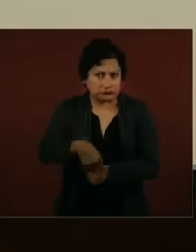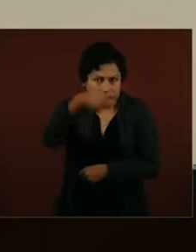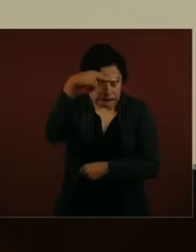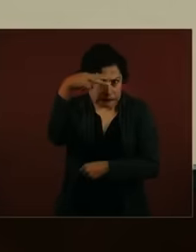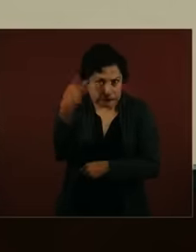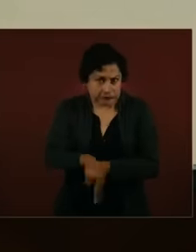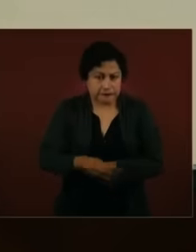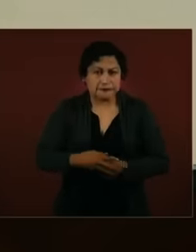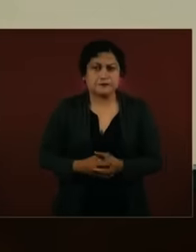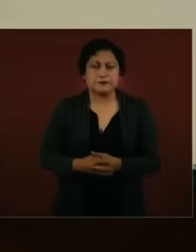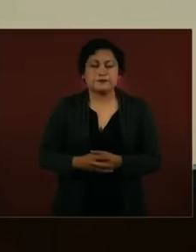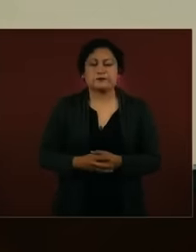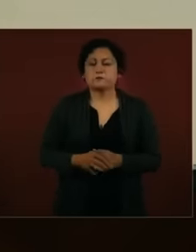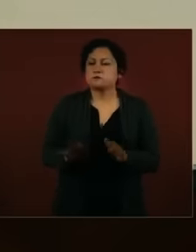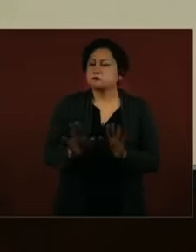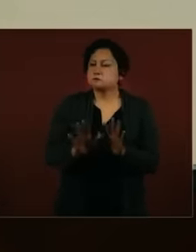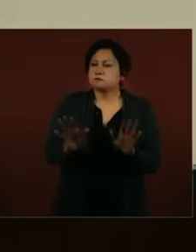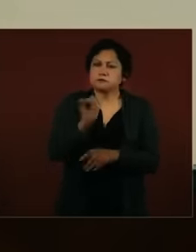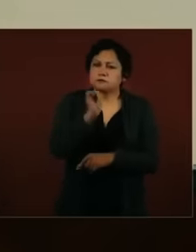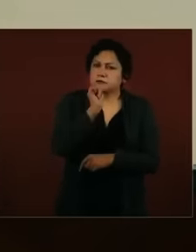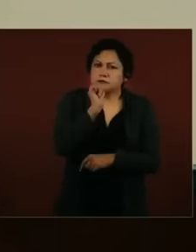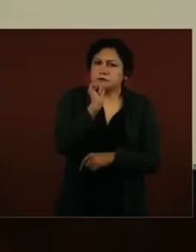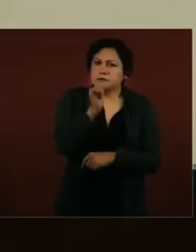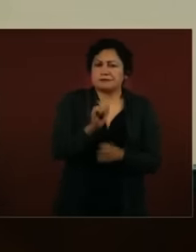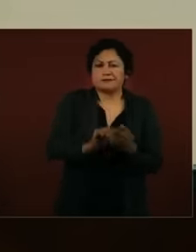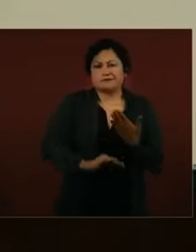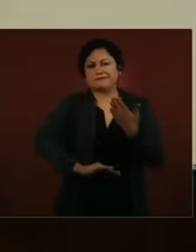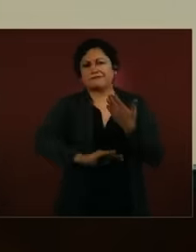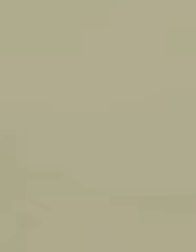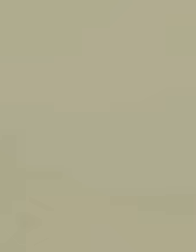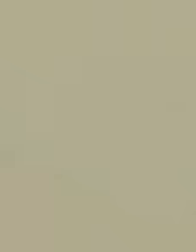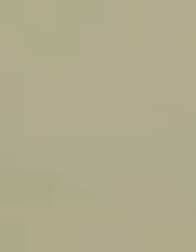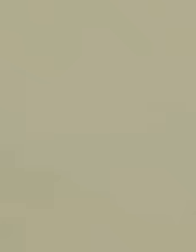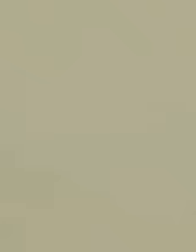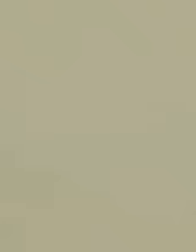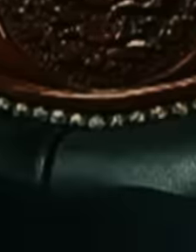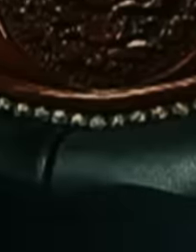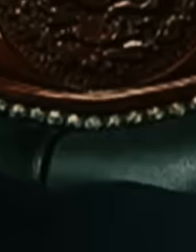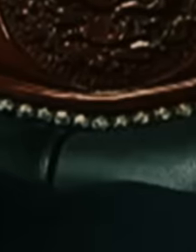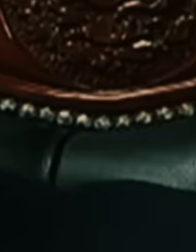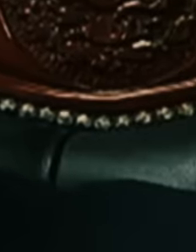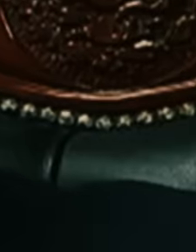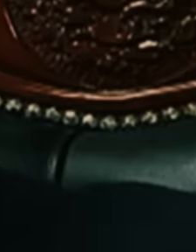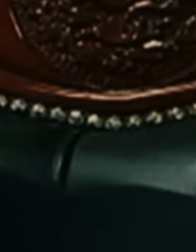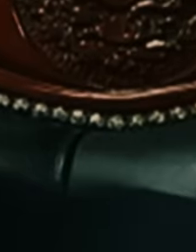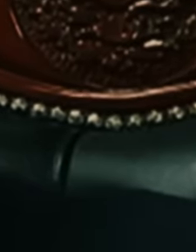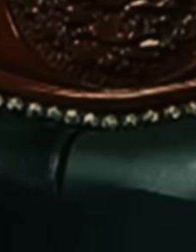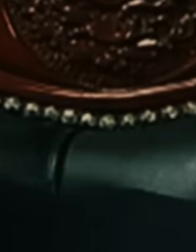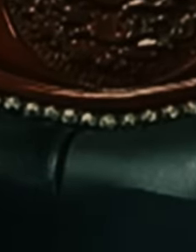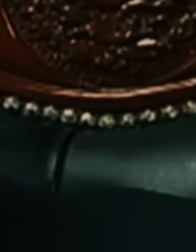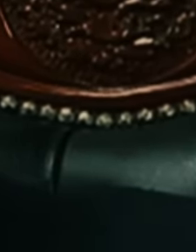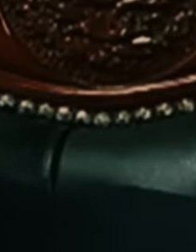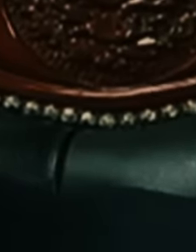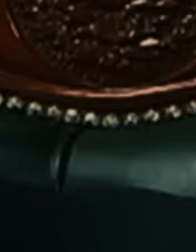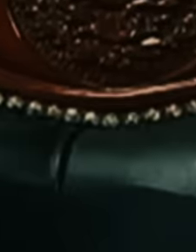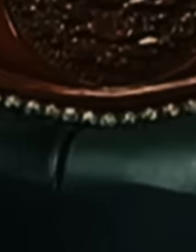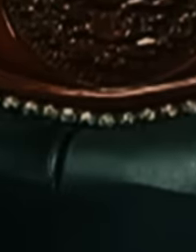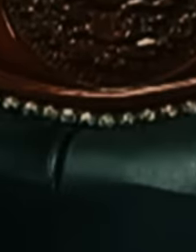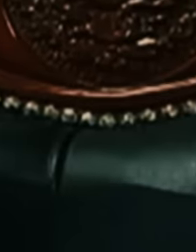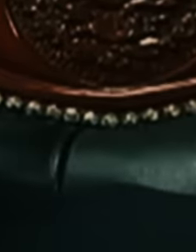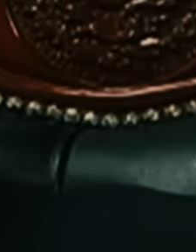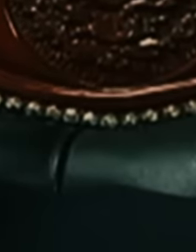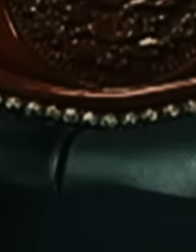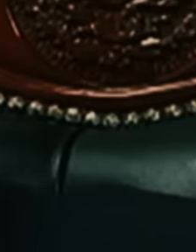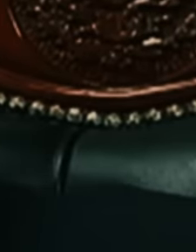que pueda afectarnos, porque se tiene que transparentar todo. Hay